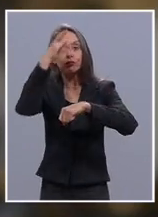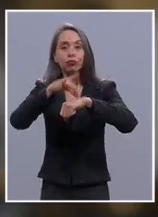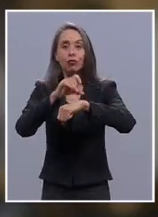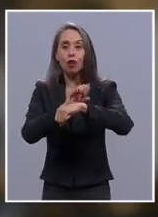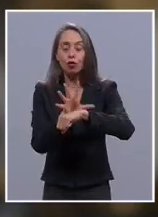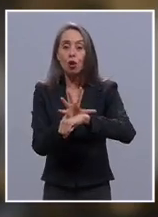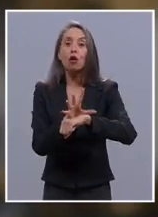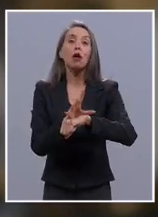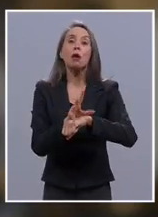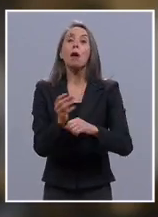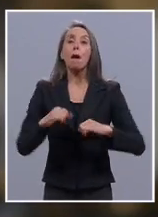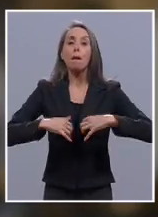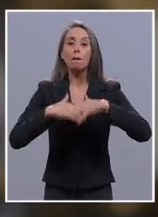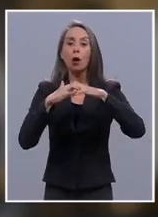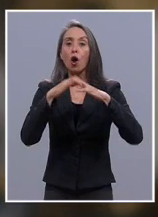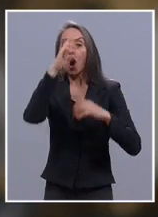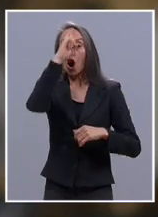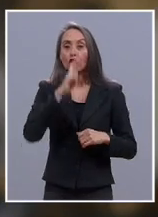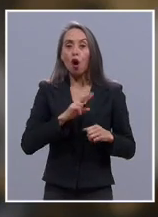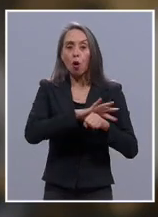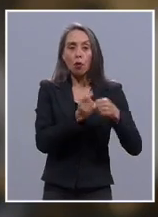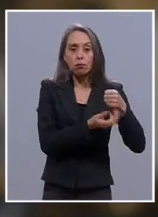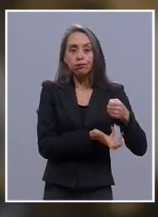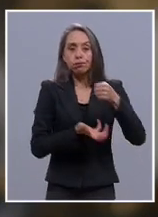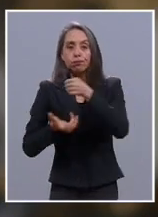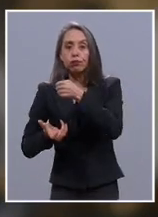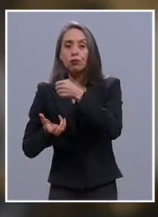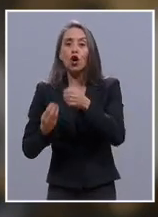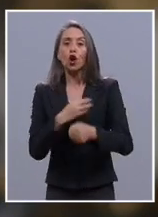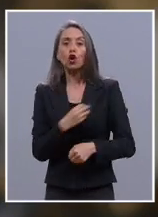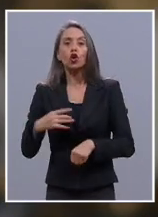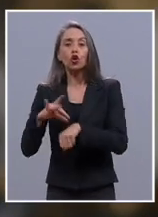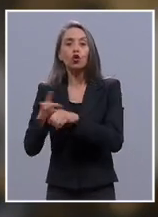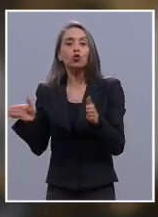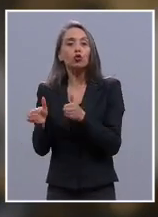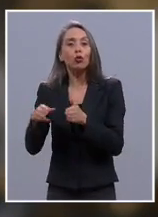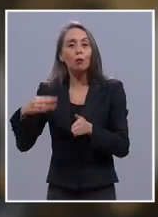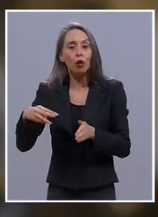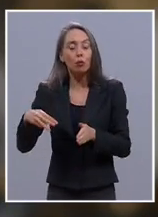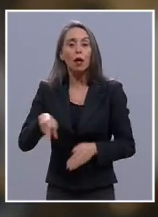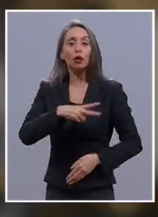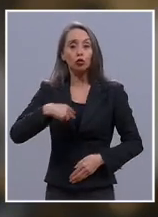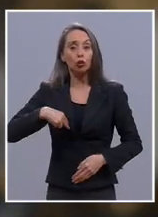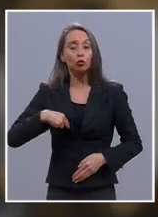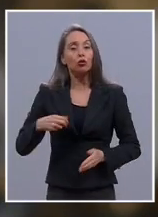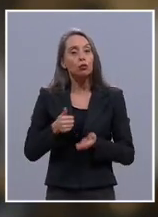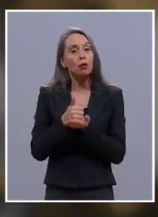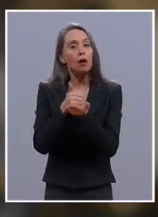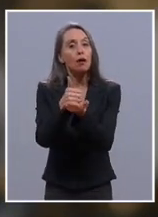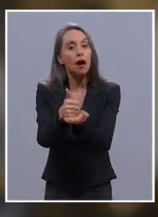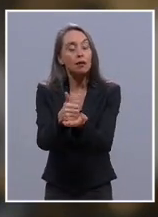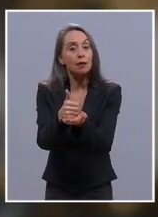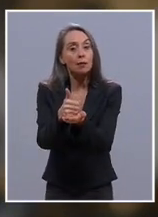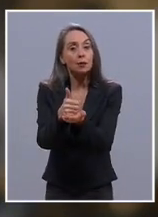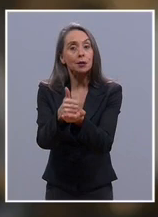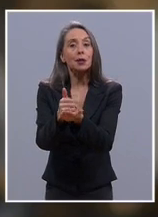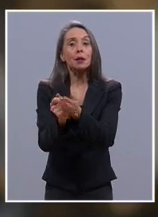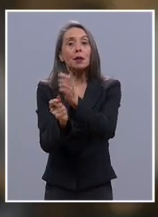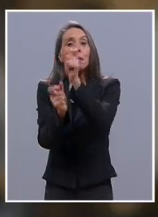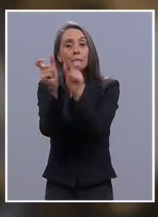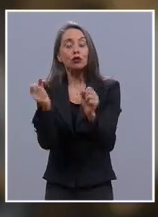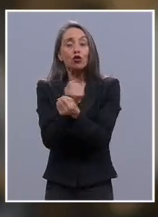el rol y los recursos de la atención primaria de salud y también nuestra capacidad de colaborar en el aislamiento